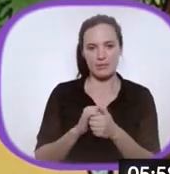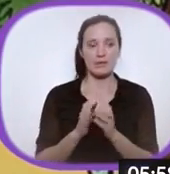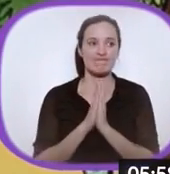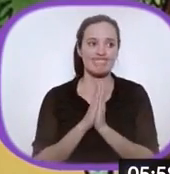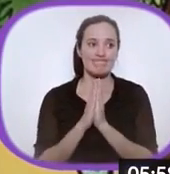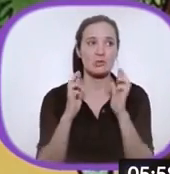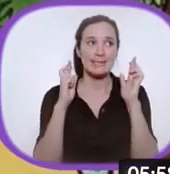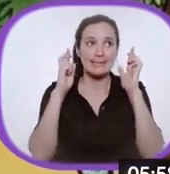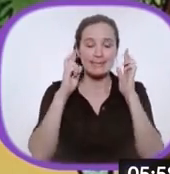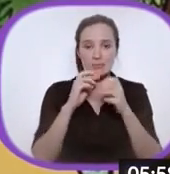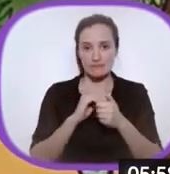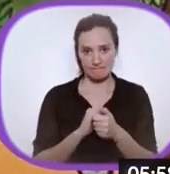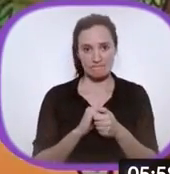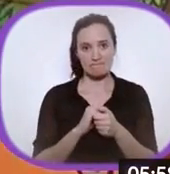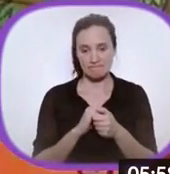Eso espero.